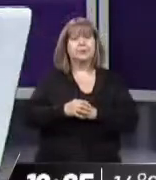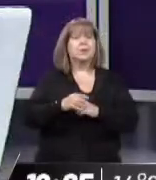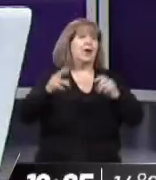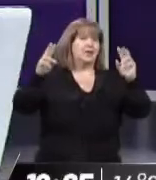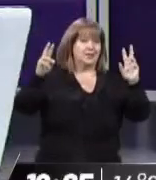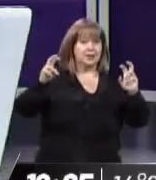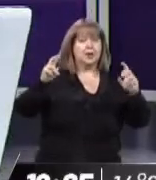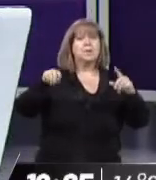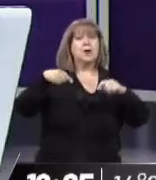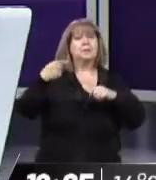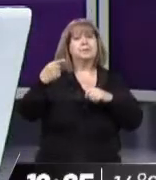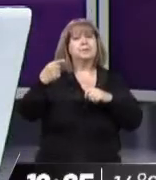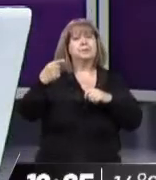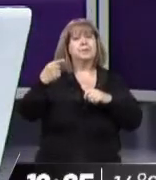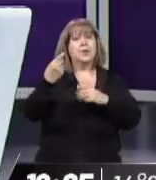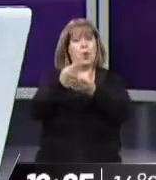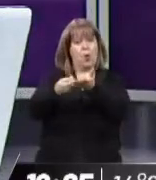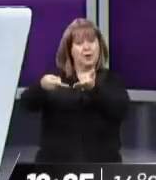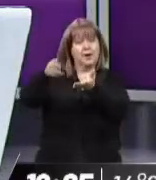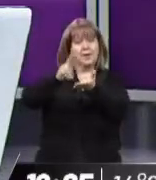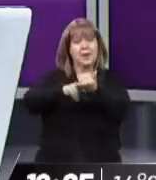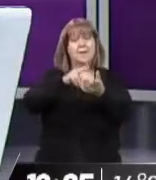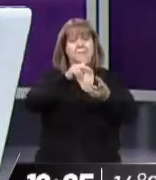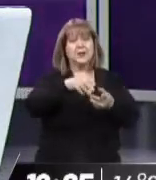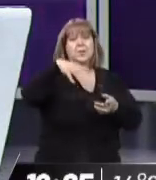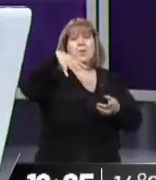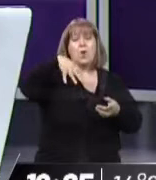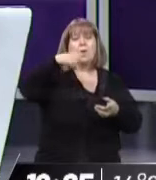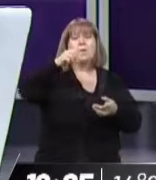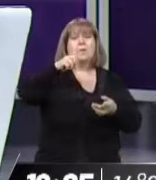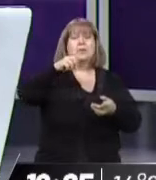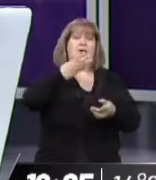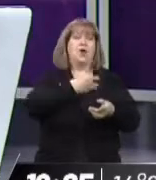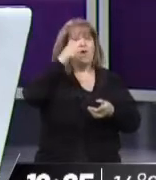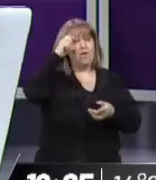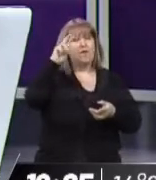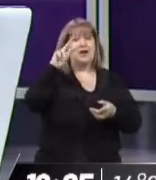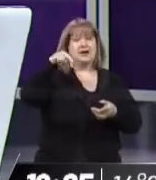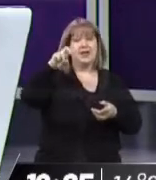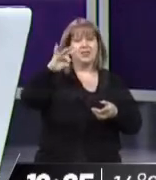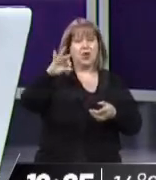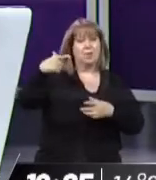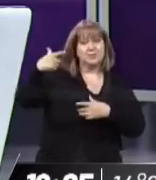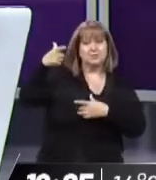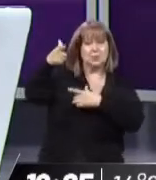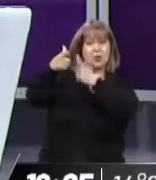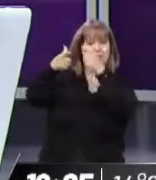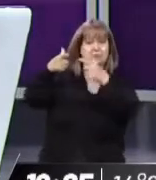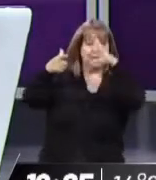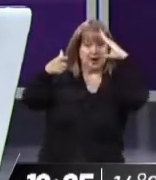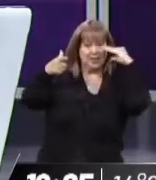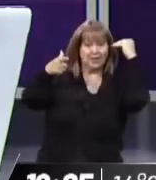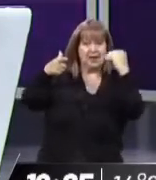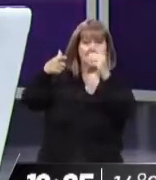Bueno, y nos ocupamos nuevamente de la persona, Fernando Montiel Sabaj, justamente que atacó o intentó